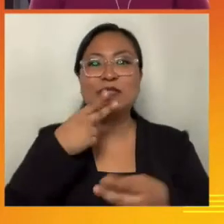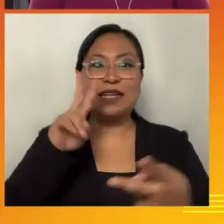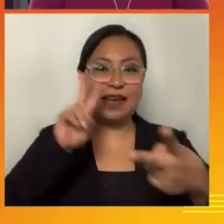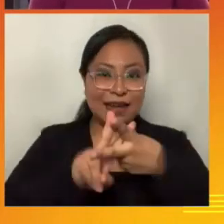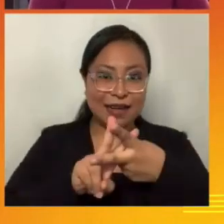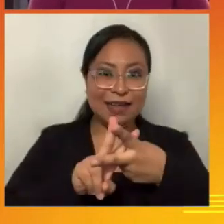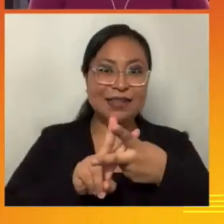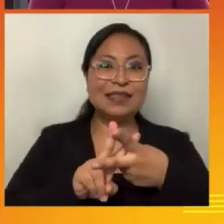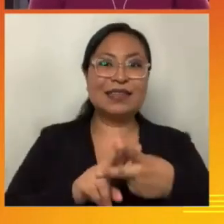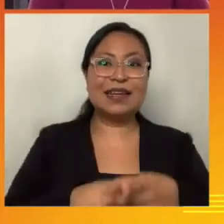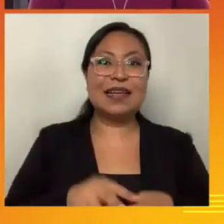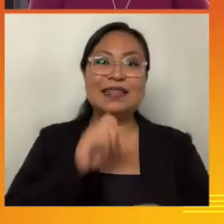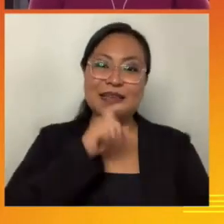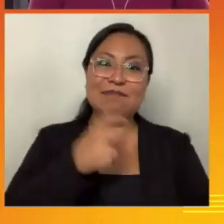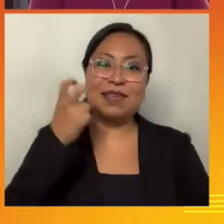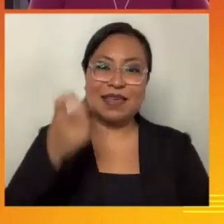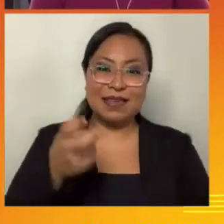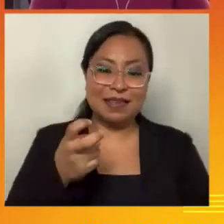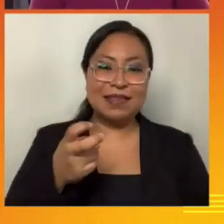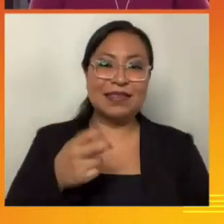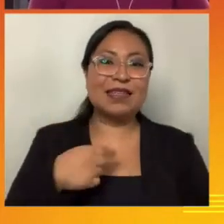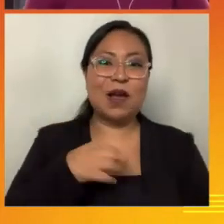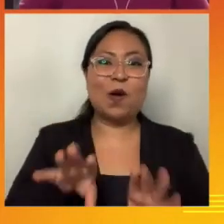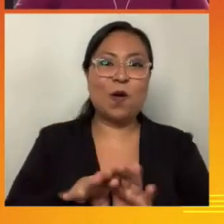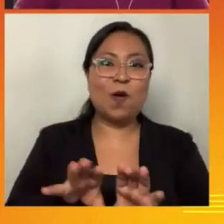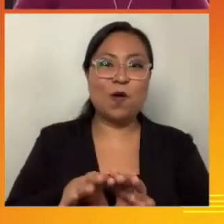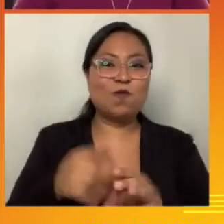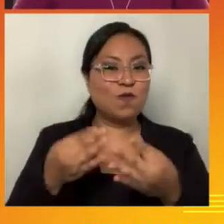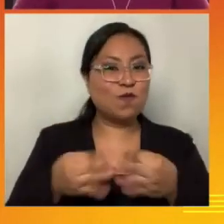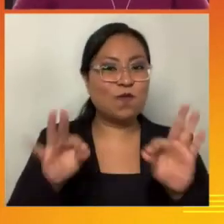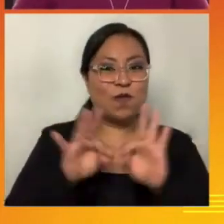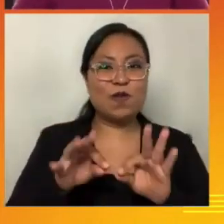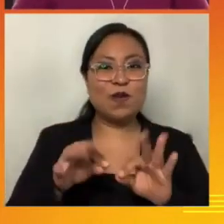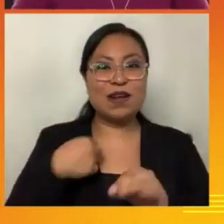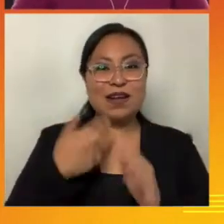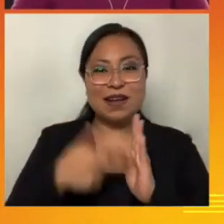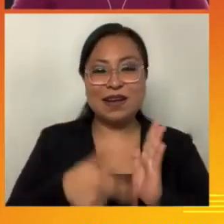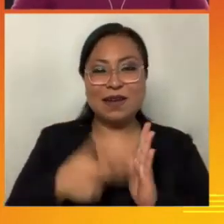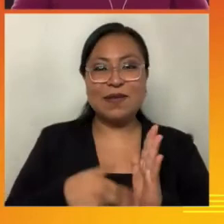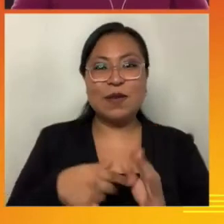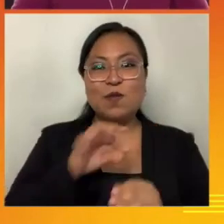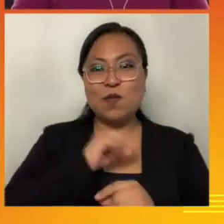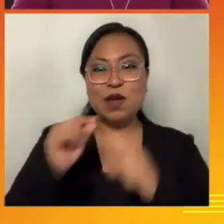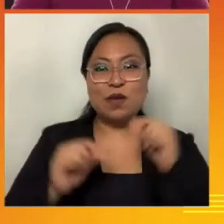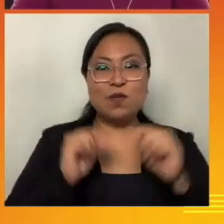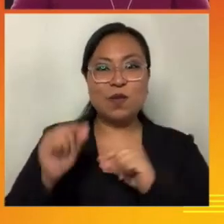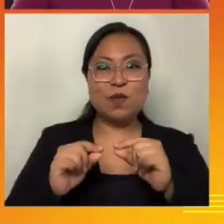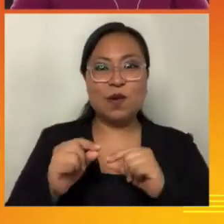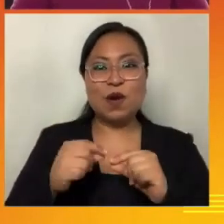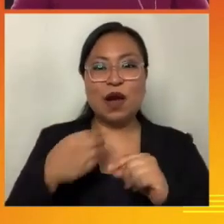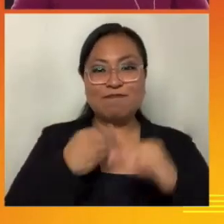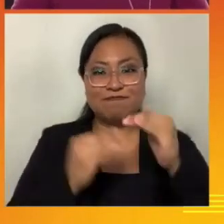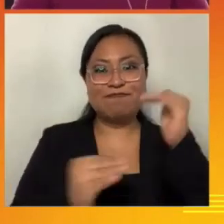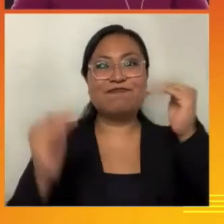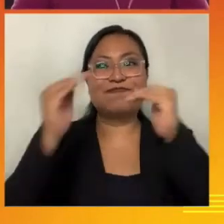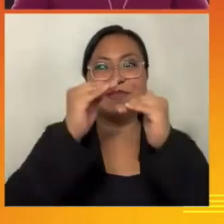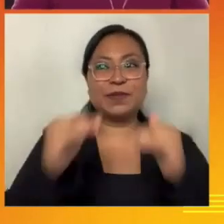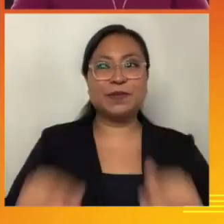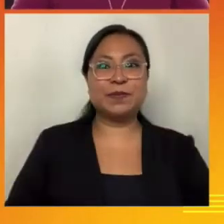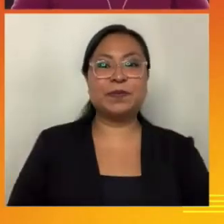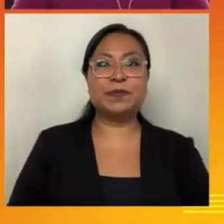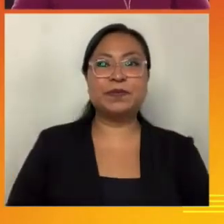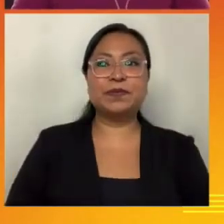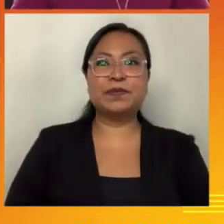pues es también una herramienta súper importante en la cual debemos estar posicionados como sector. Entonces, en estos